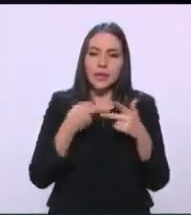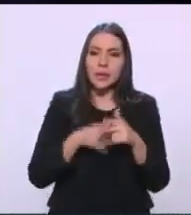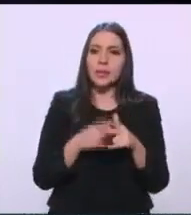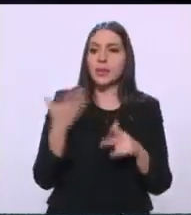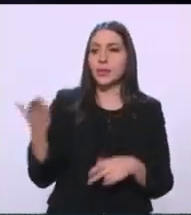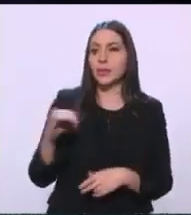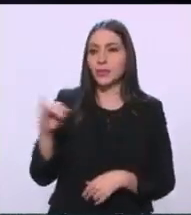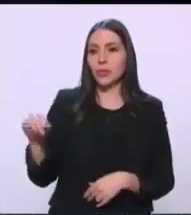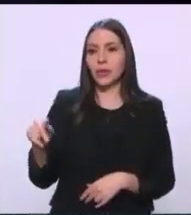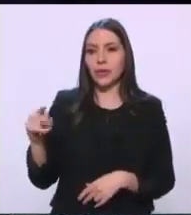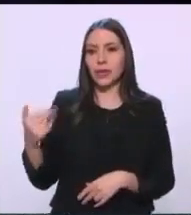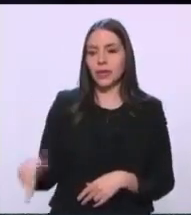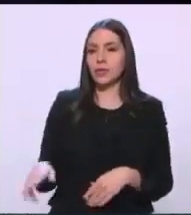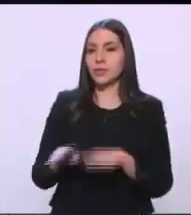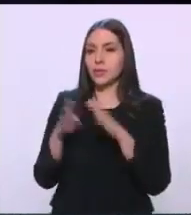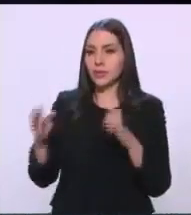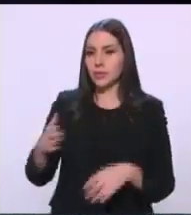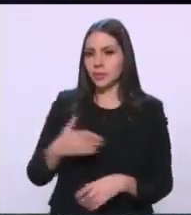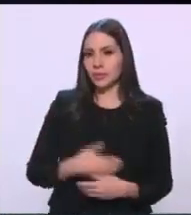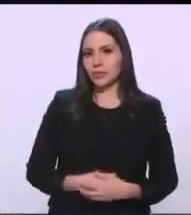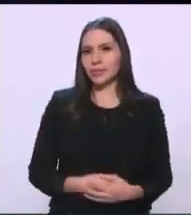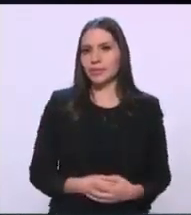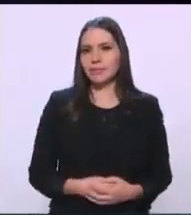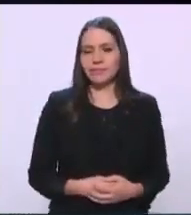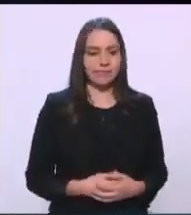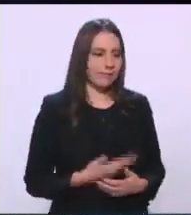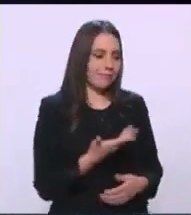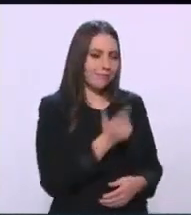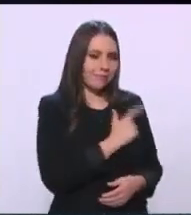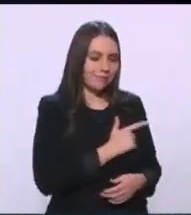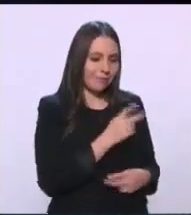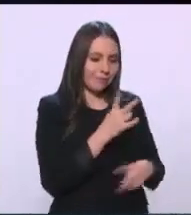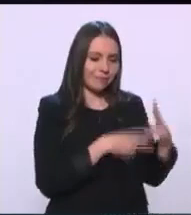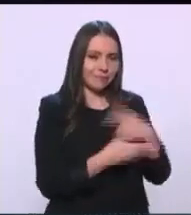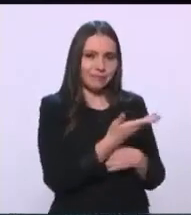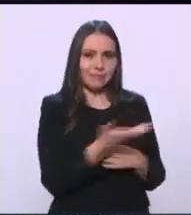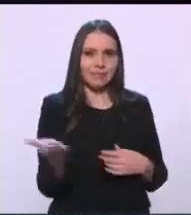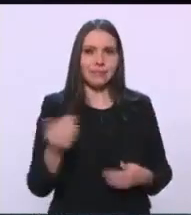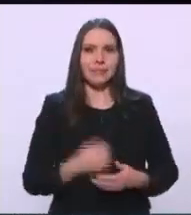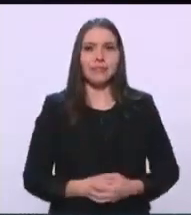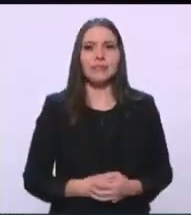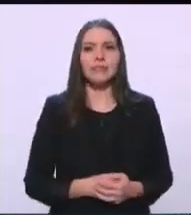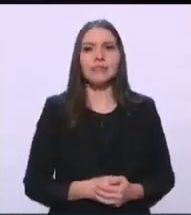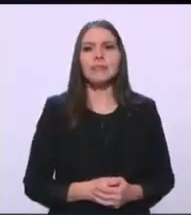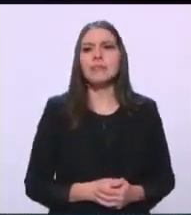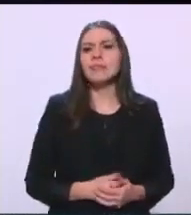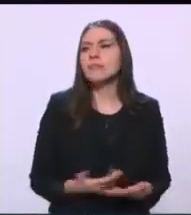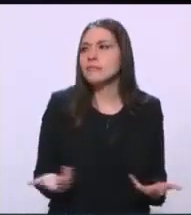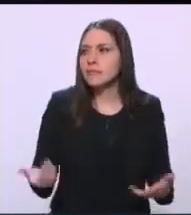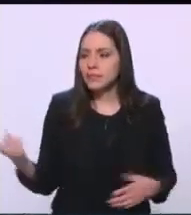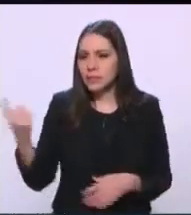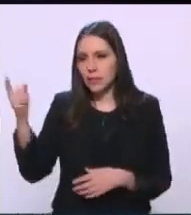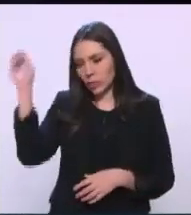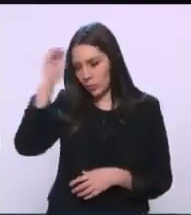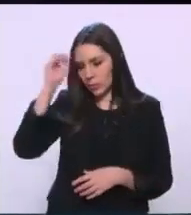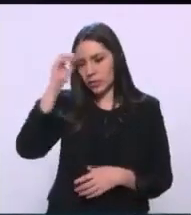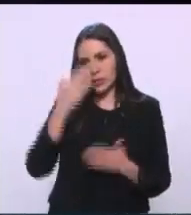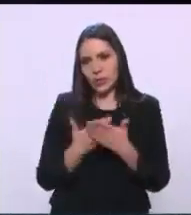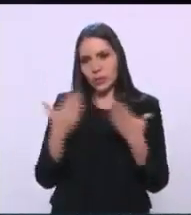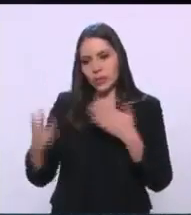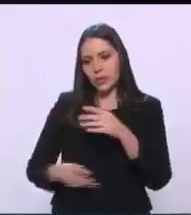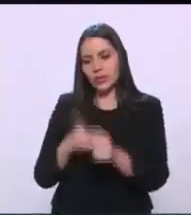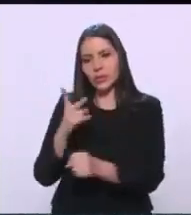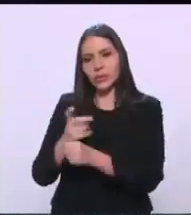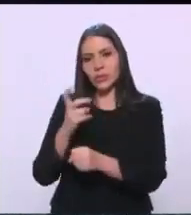¿cómo estás? ¿Cómo estás, Juan Azul? Bienvenido, Jonathan, gracias. Un gusto estar con ustedes. ¿Cómo viste este segundo informe de gobierno del